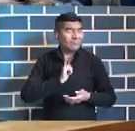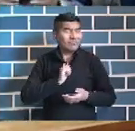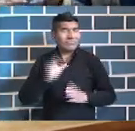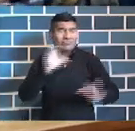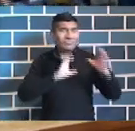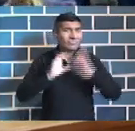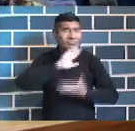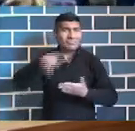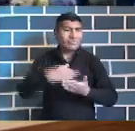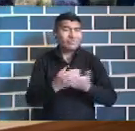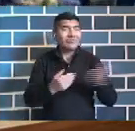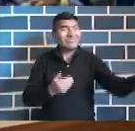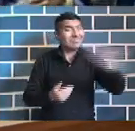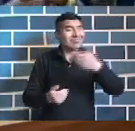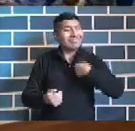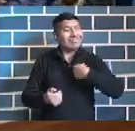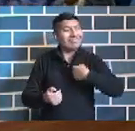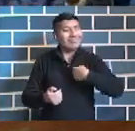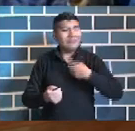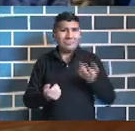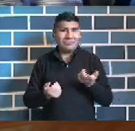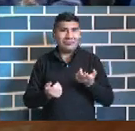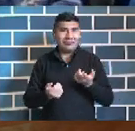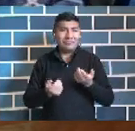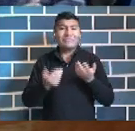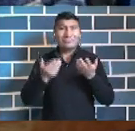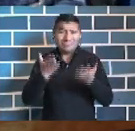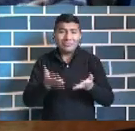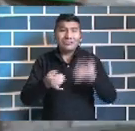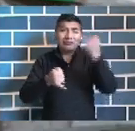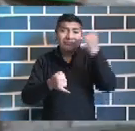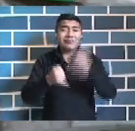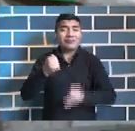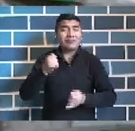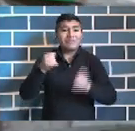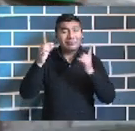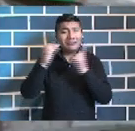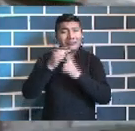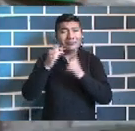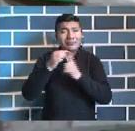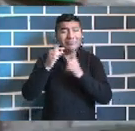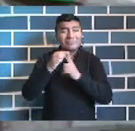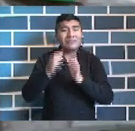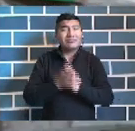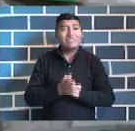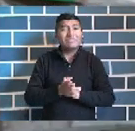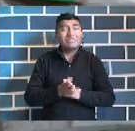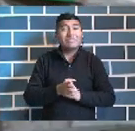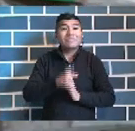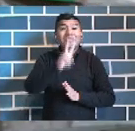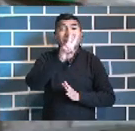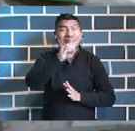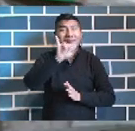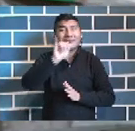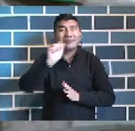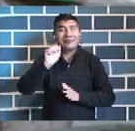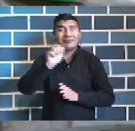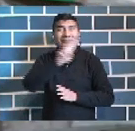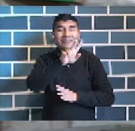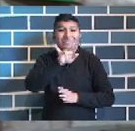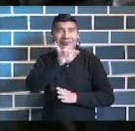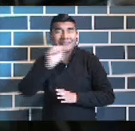busca para uno solo, viene pues la última palabra del Bolivia. Todos decimos, ¡bia, bia,